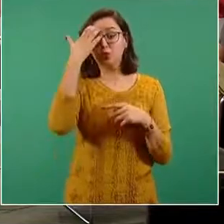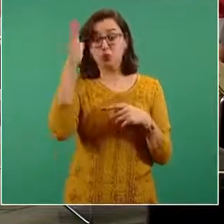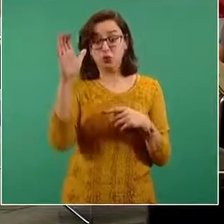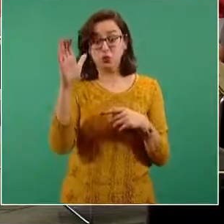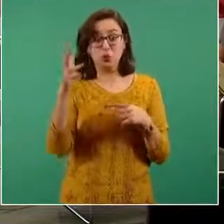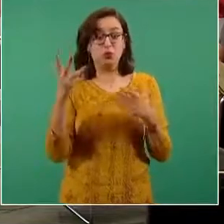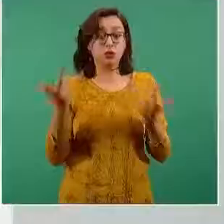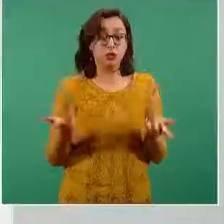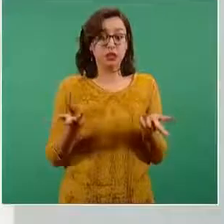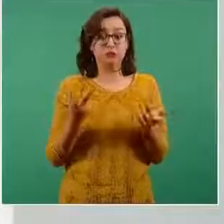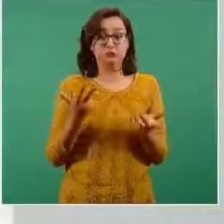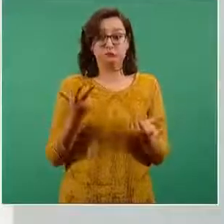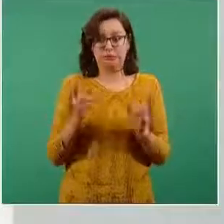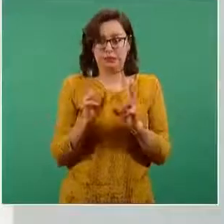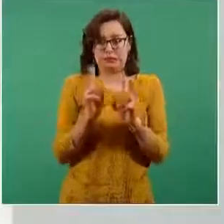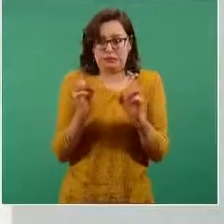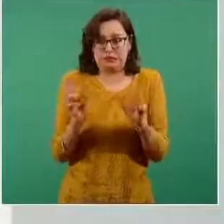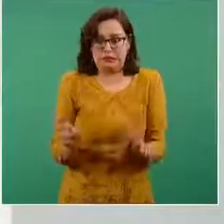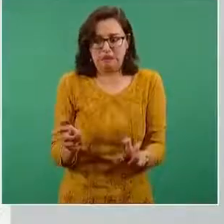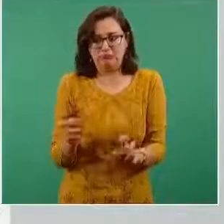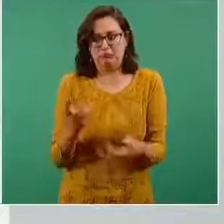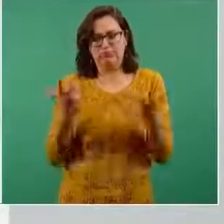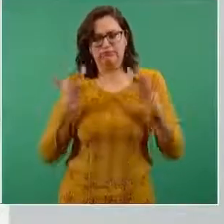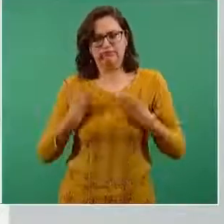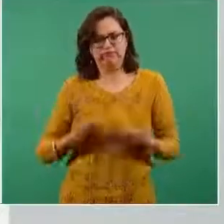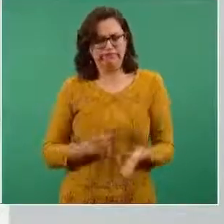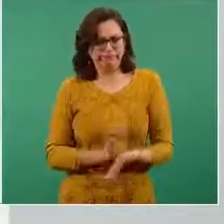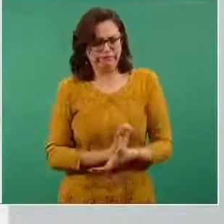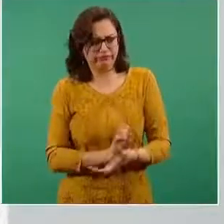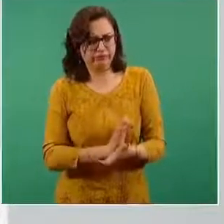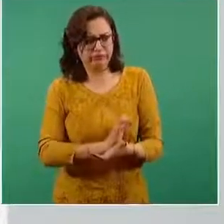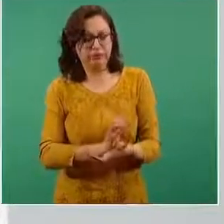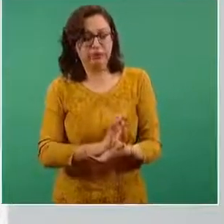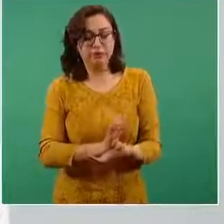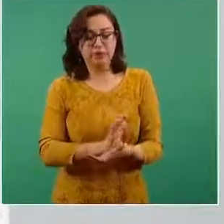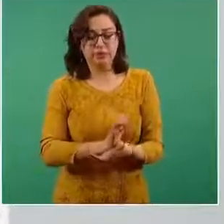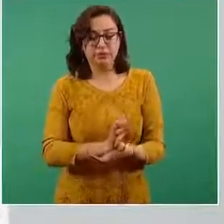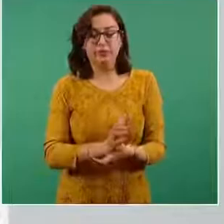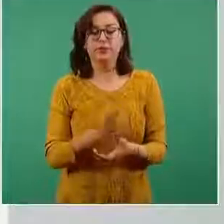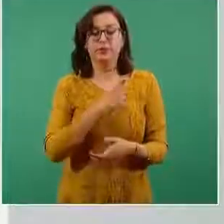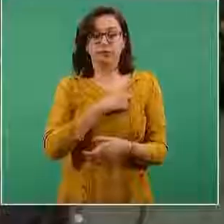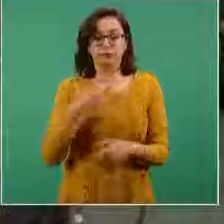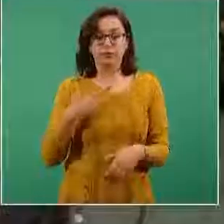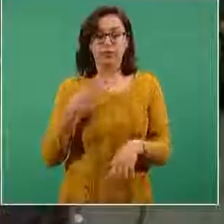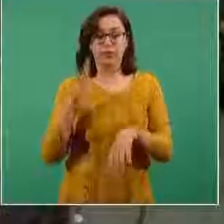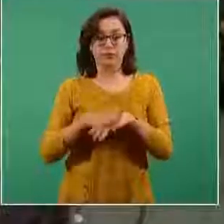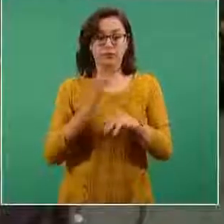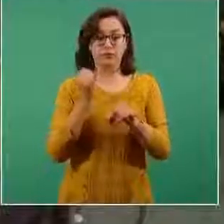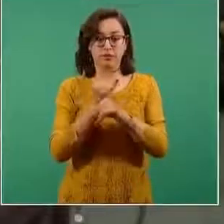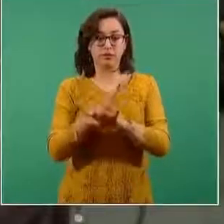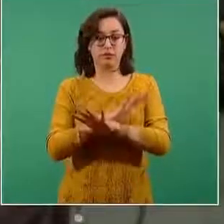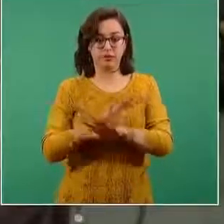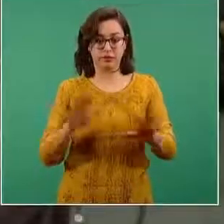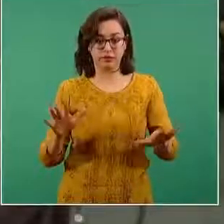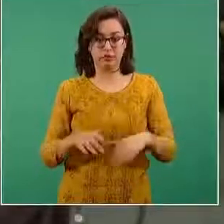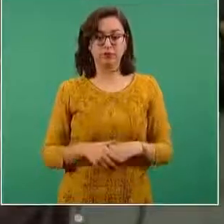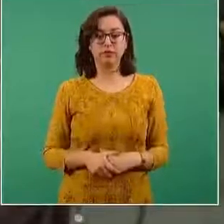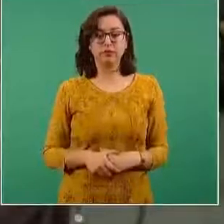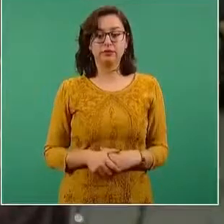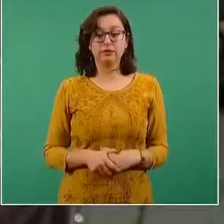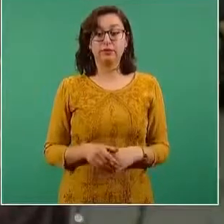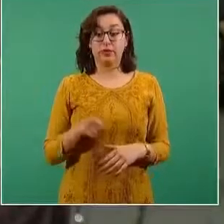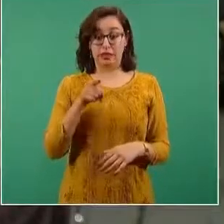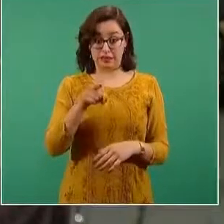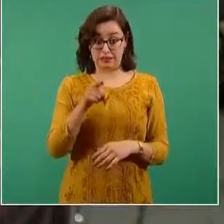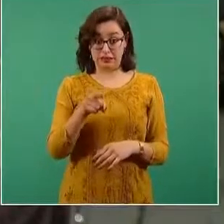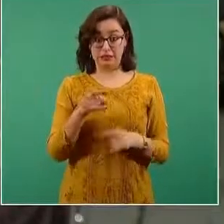a implementar temas tan trágicos como son la discriminación. Entonces hay que informarnos. Para efectos del evento específico